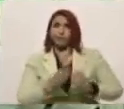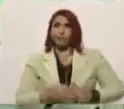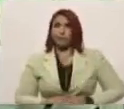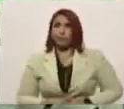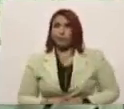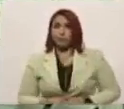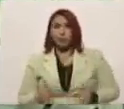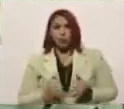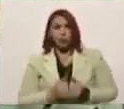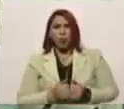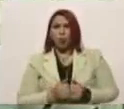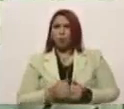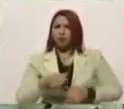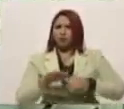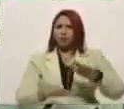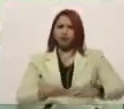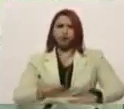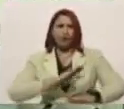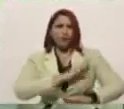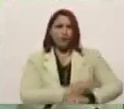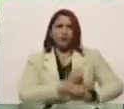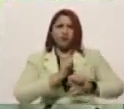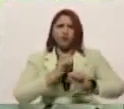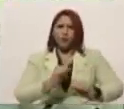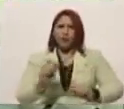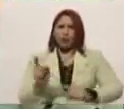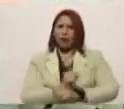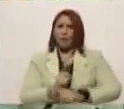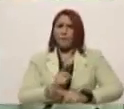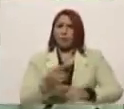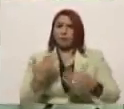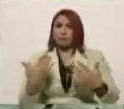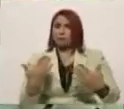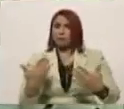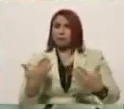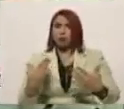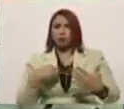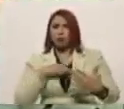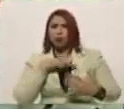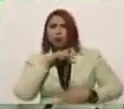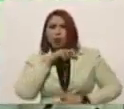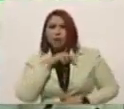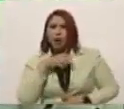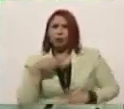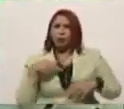con pie de plomo, rápido y pronto. Veníamos hablando en la marcha,